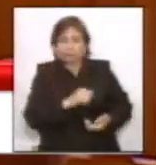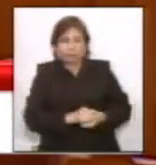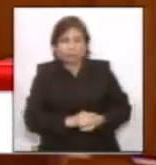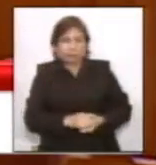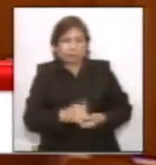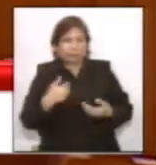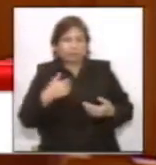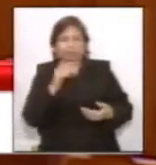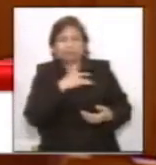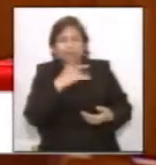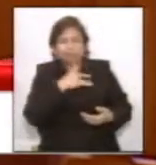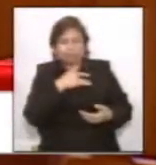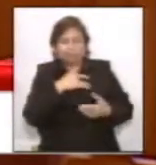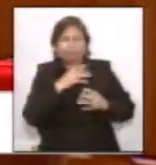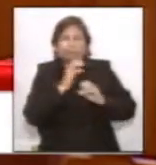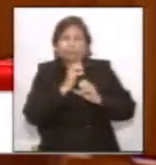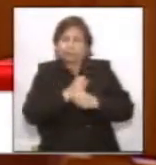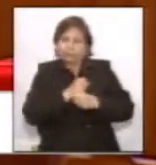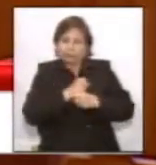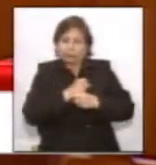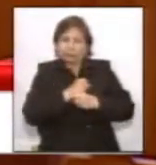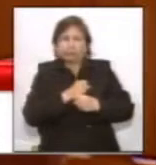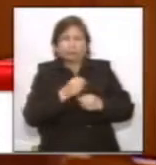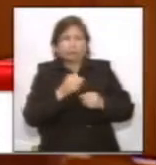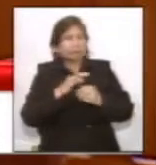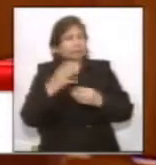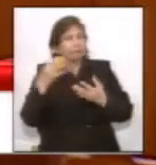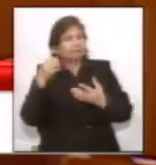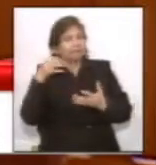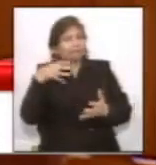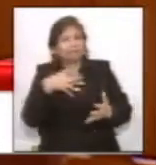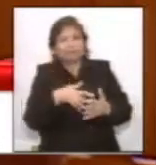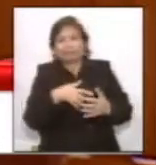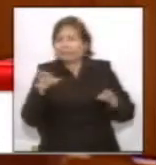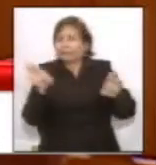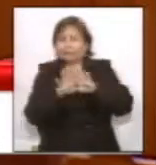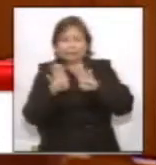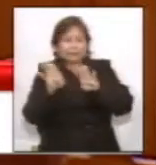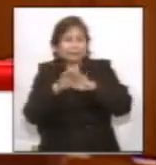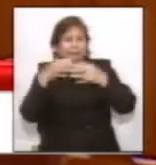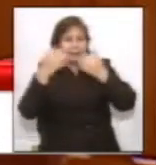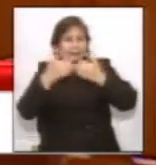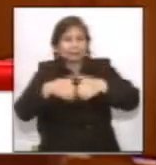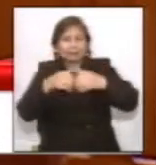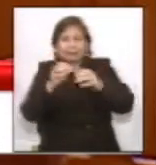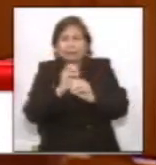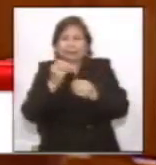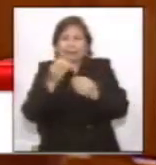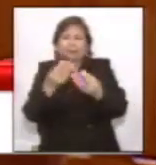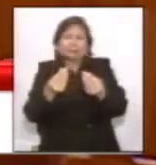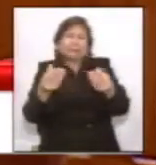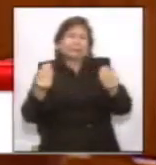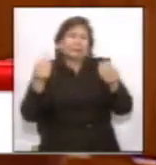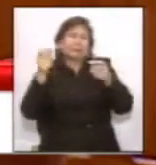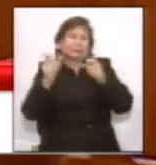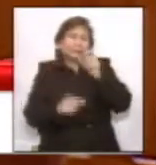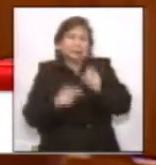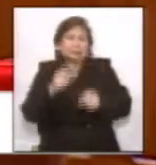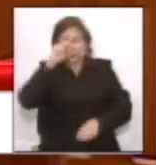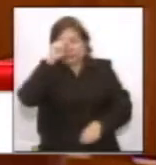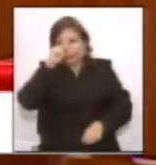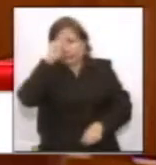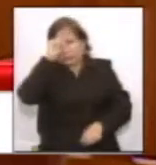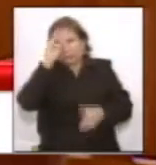nos conmueve el sufrimiento de los más vulnerables. Nos duele que hayan cerrado empresas, dejando sin empleo a muchas peruanas y